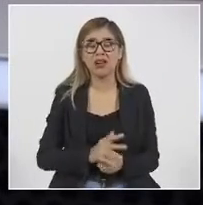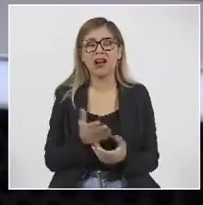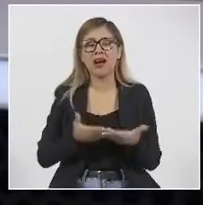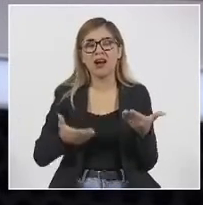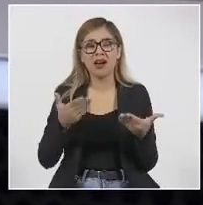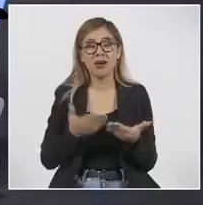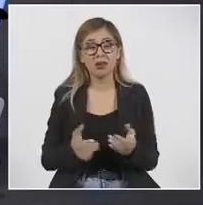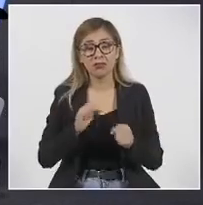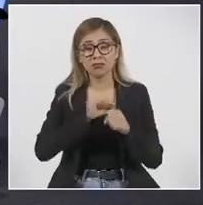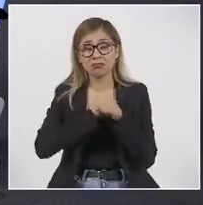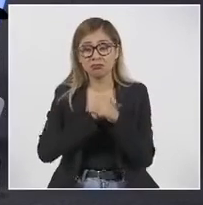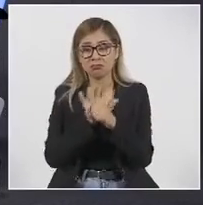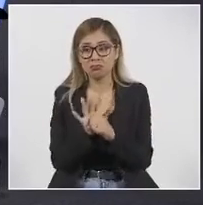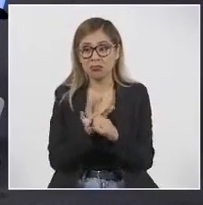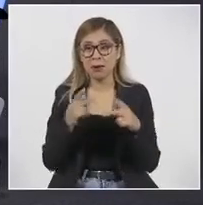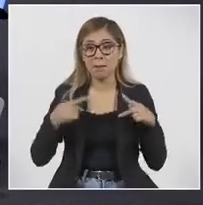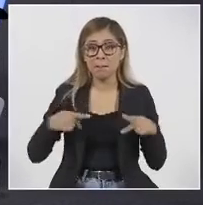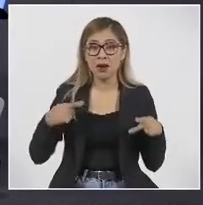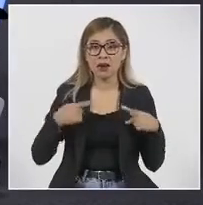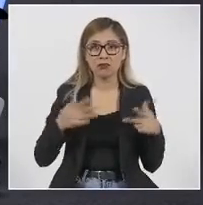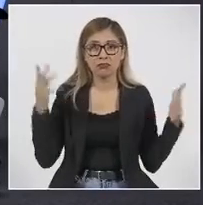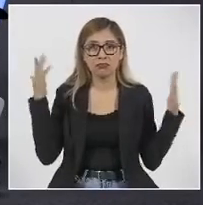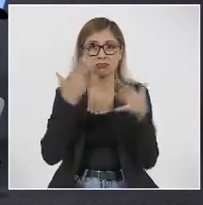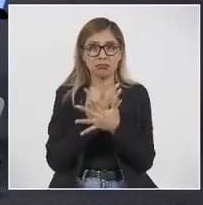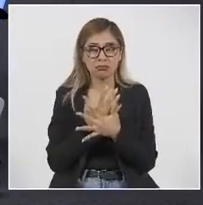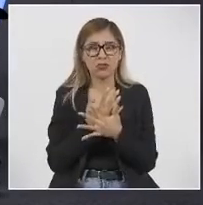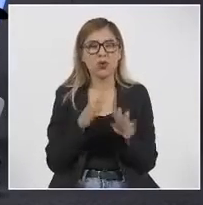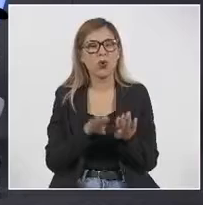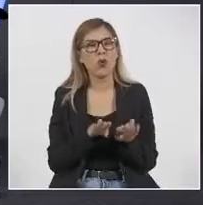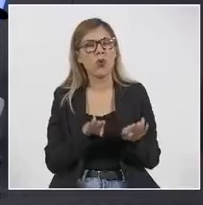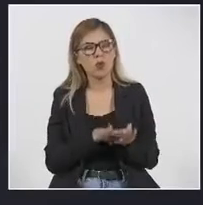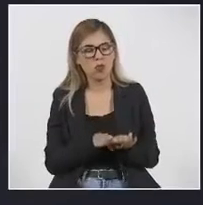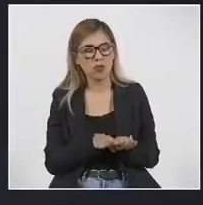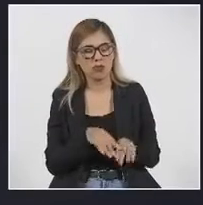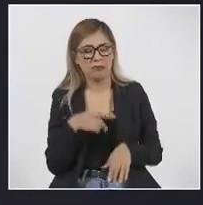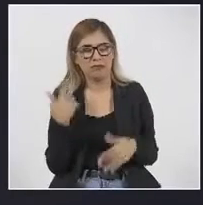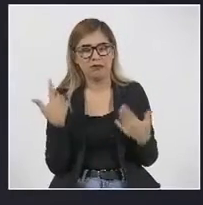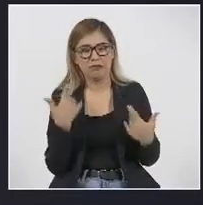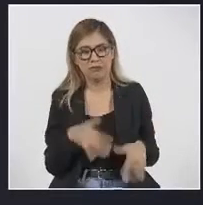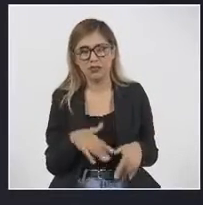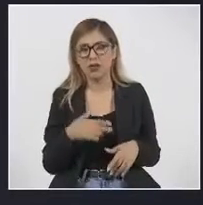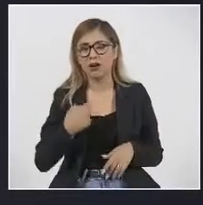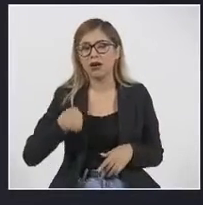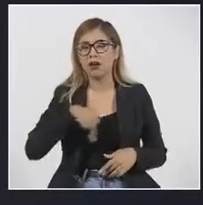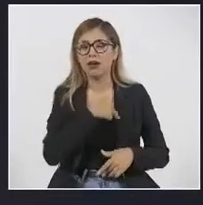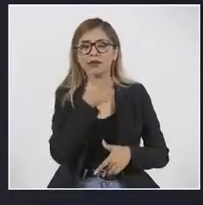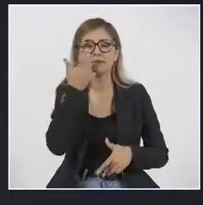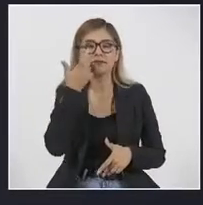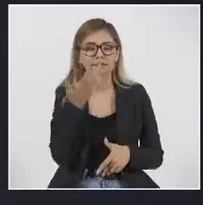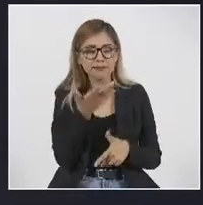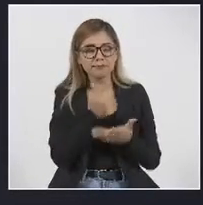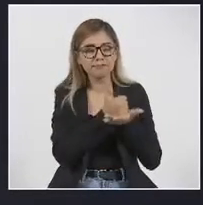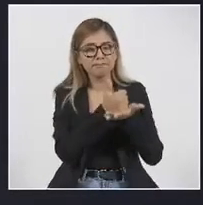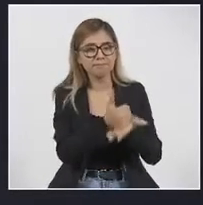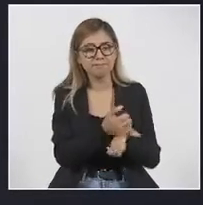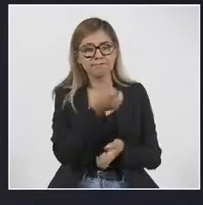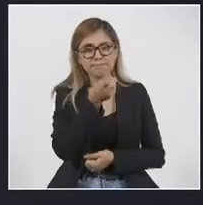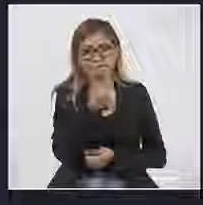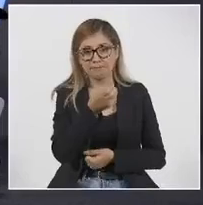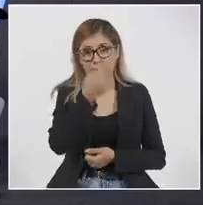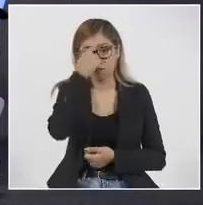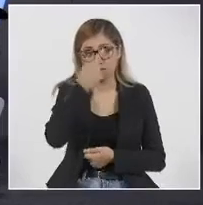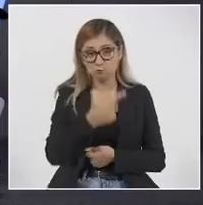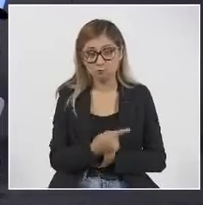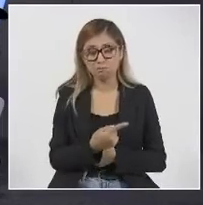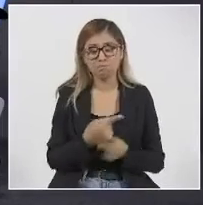cómo ha impactado al ciudadano en todos los ámbitos, ¿no? Y hemos buscado que este tipo de aspectos nos ayuden